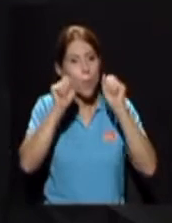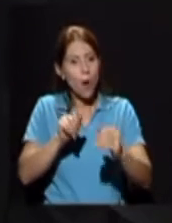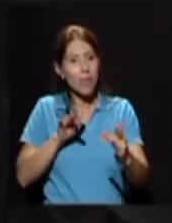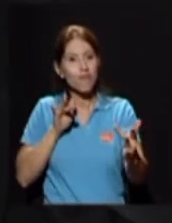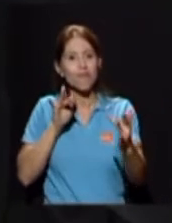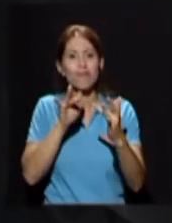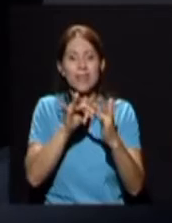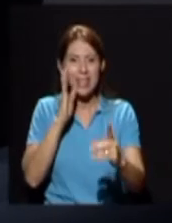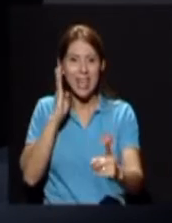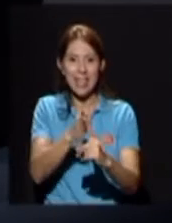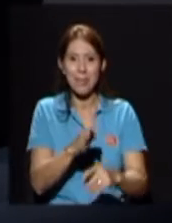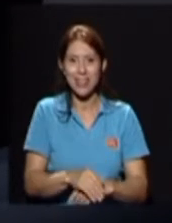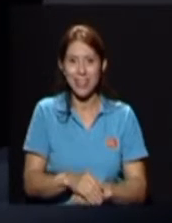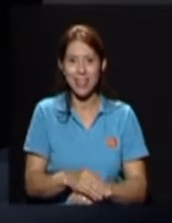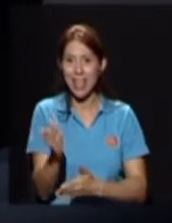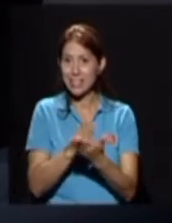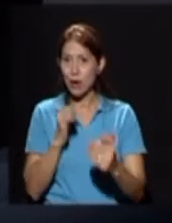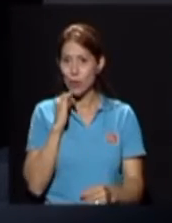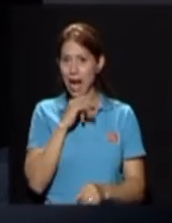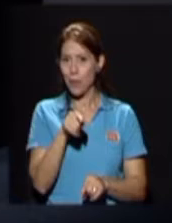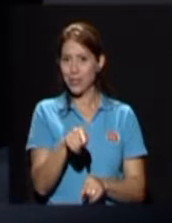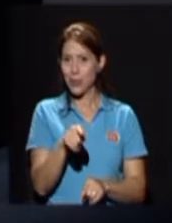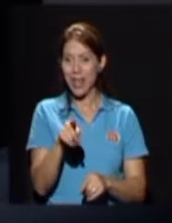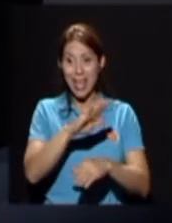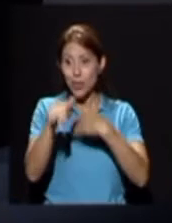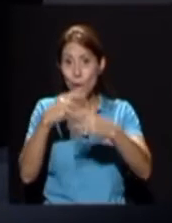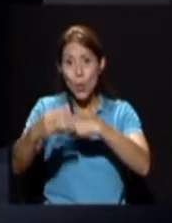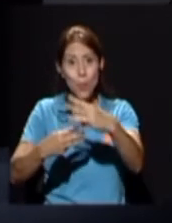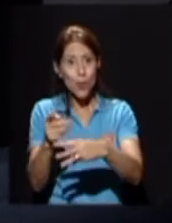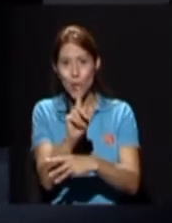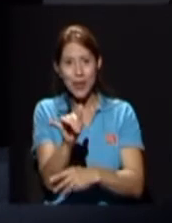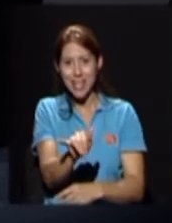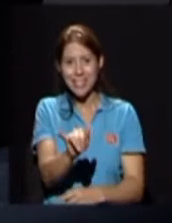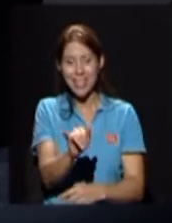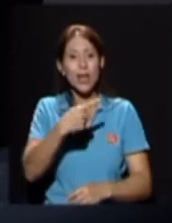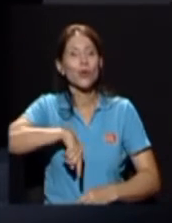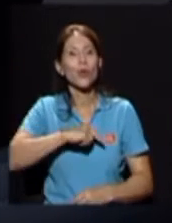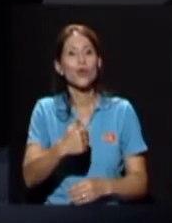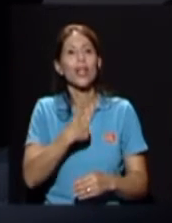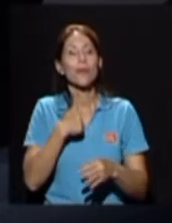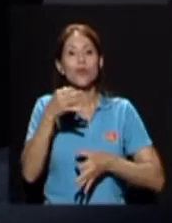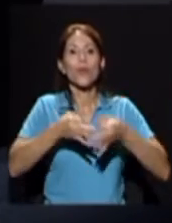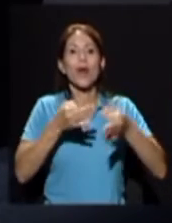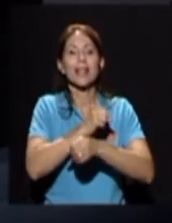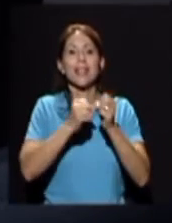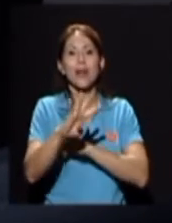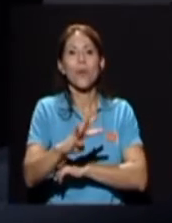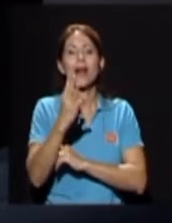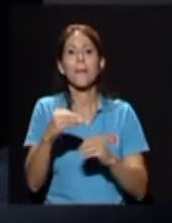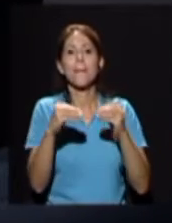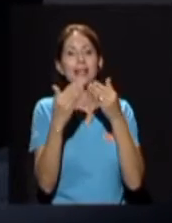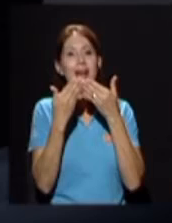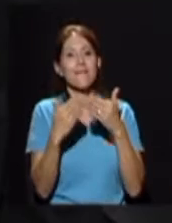que es una cosa rara, no es así en todo el mundo. Nosotros tenemos uno de los tribunales constitucionales más abiertos, digamos, se considera a